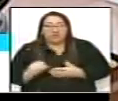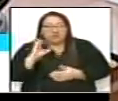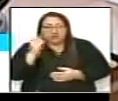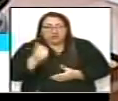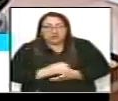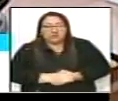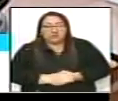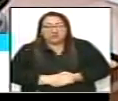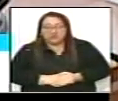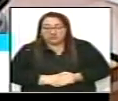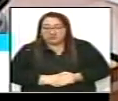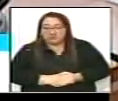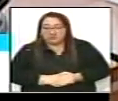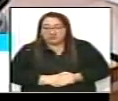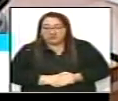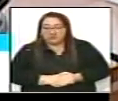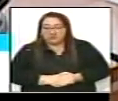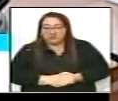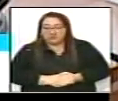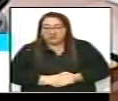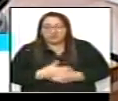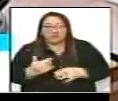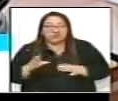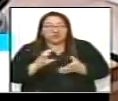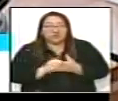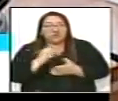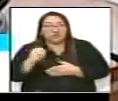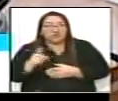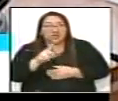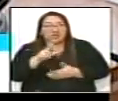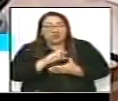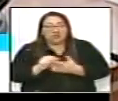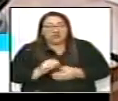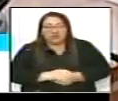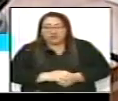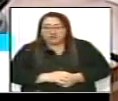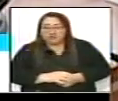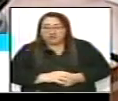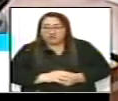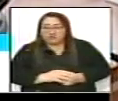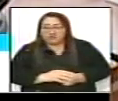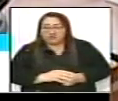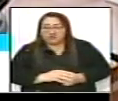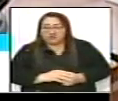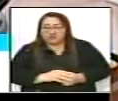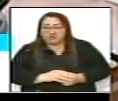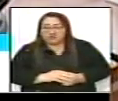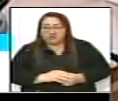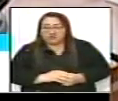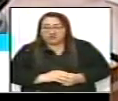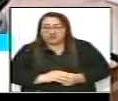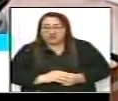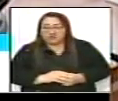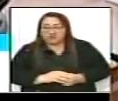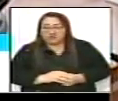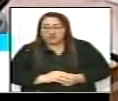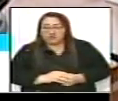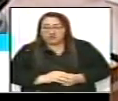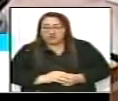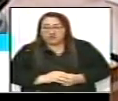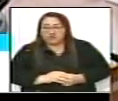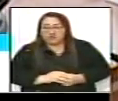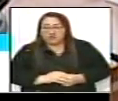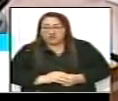equivoco. Y se le ha venido haciendo los desembolsos trimestrales. Por un monto total, como dijo el abogado, de